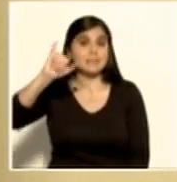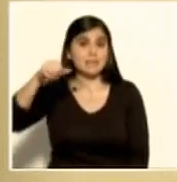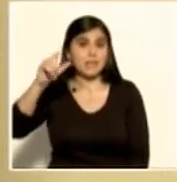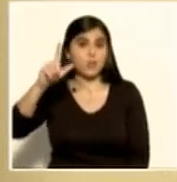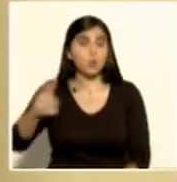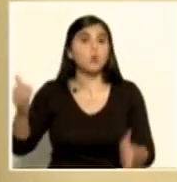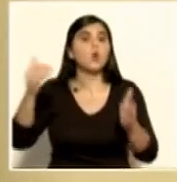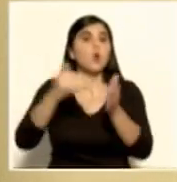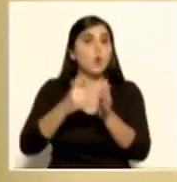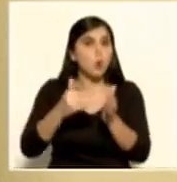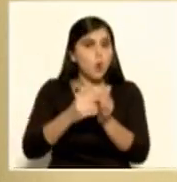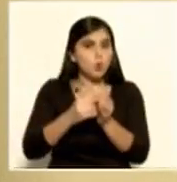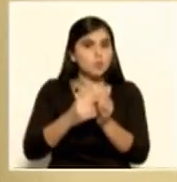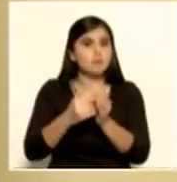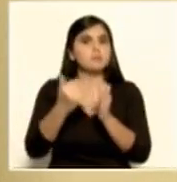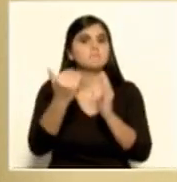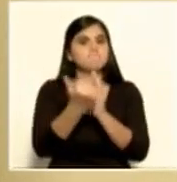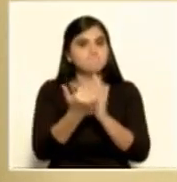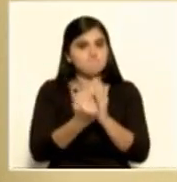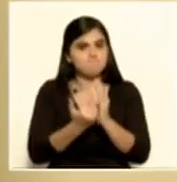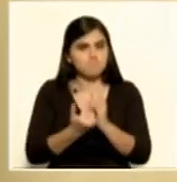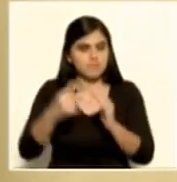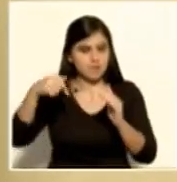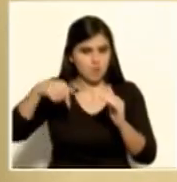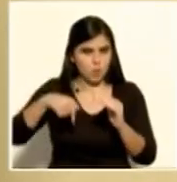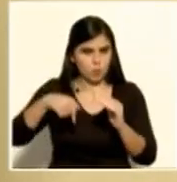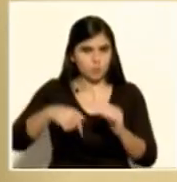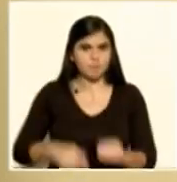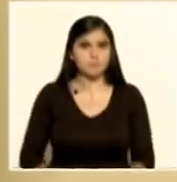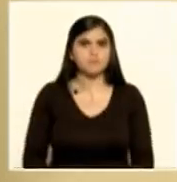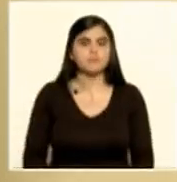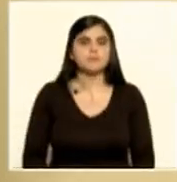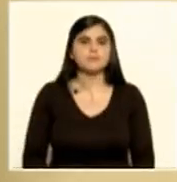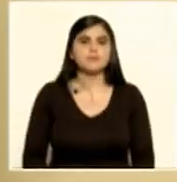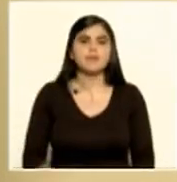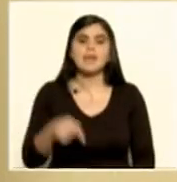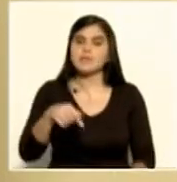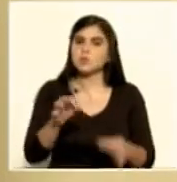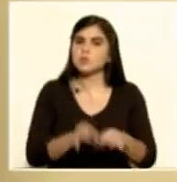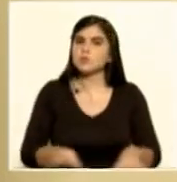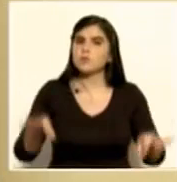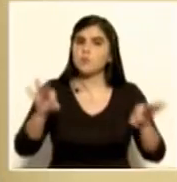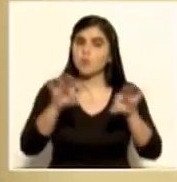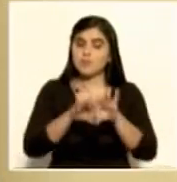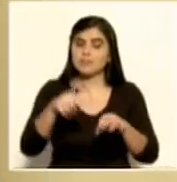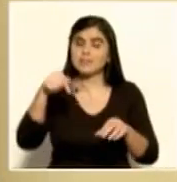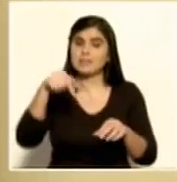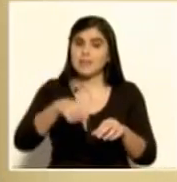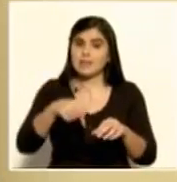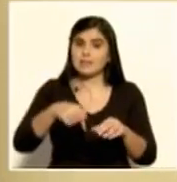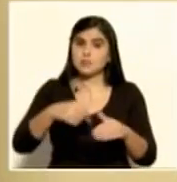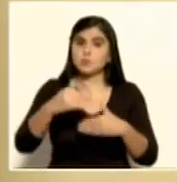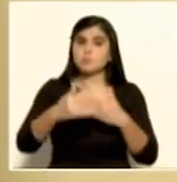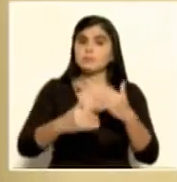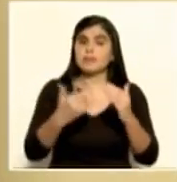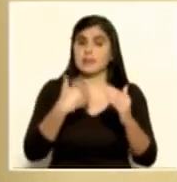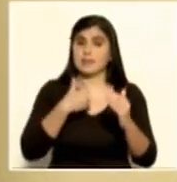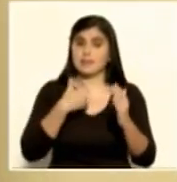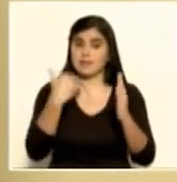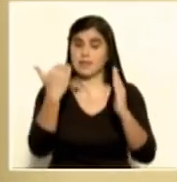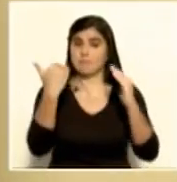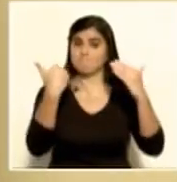las tenemos al día de hoy. Así que también eso es importante. Esto va a conllevar restricciones en